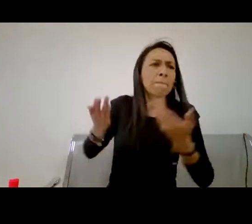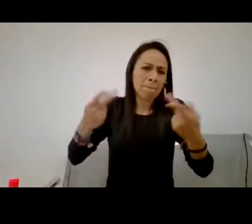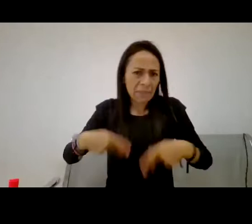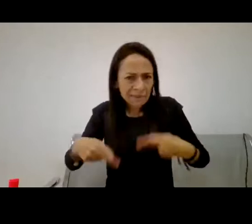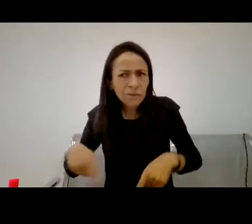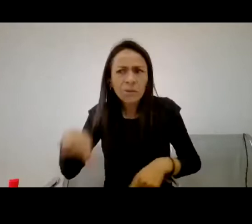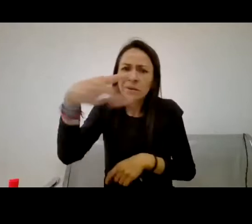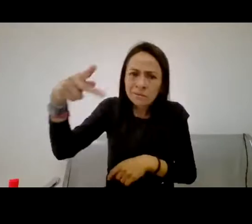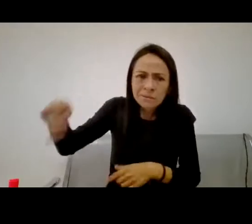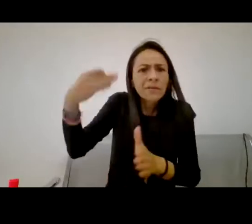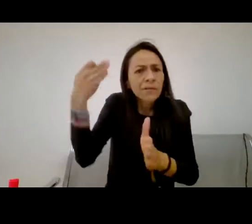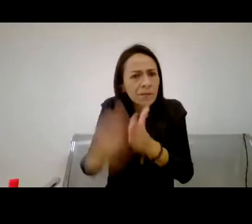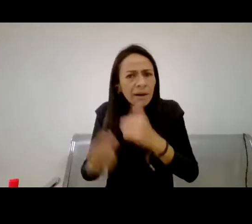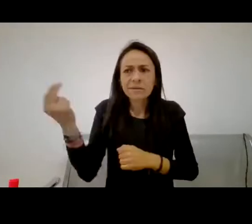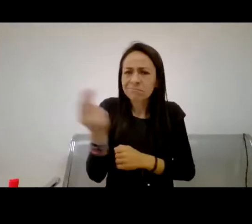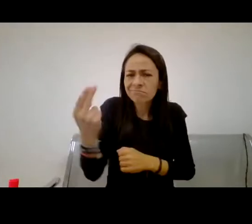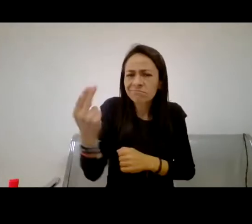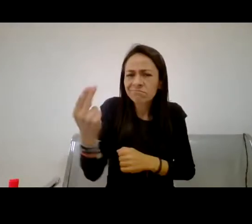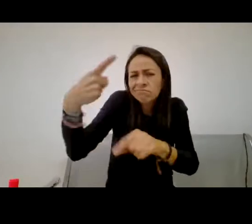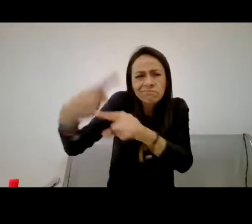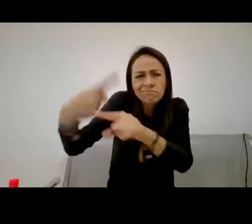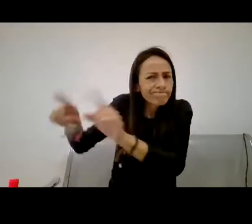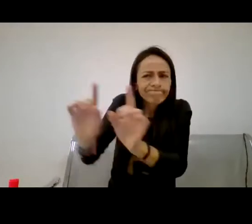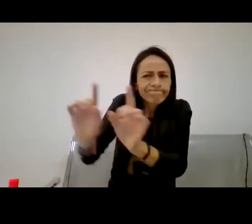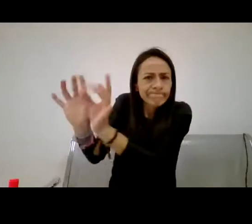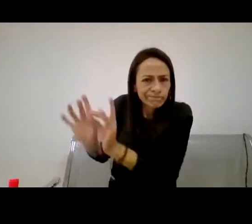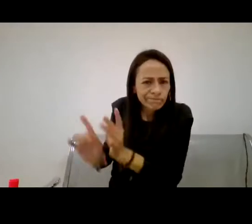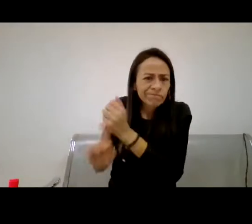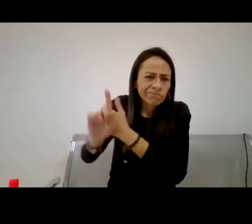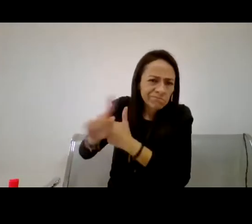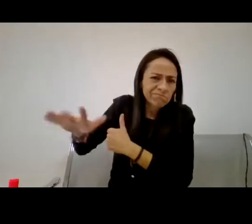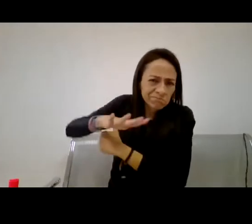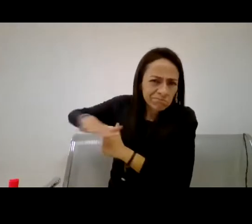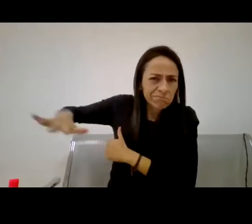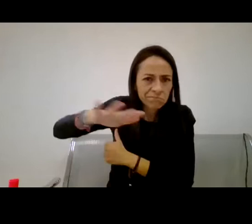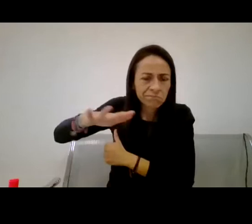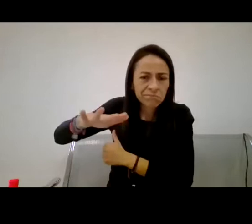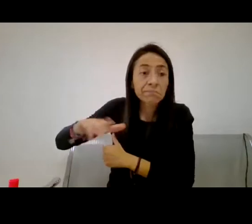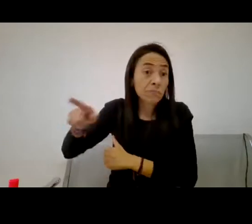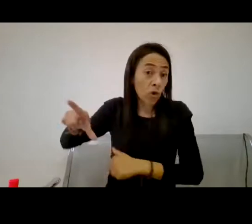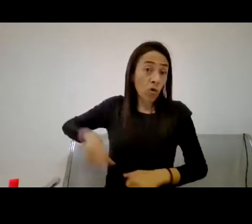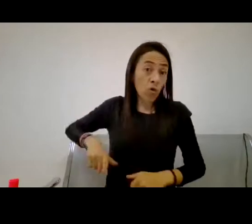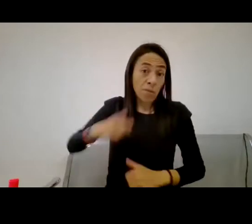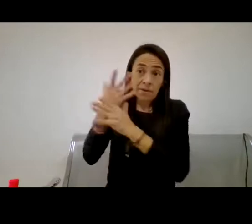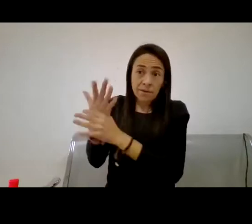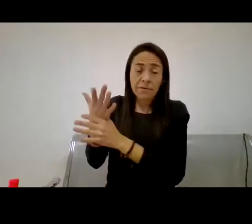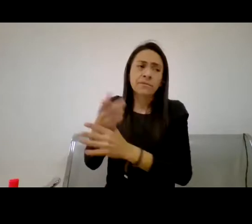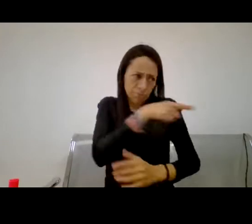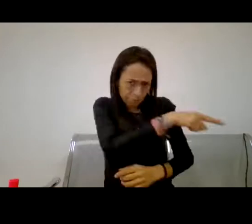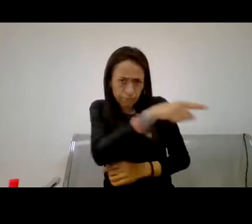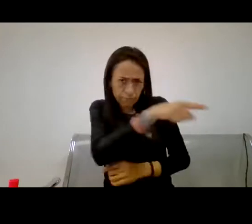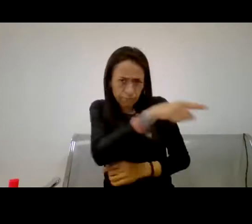problemáticas que las autoridades les pasan, y sin ningún tipo